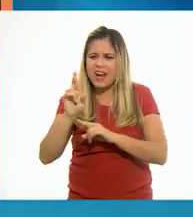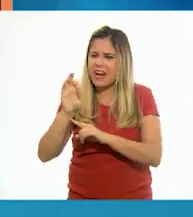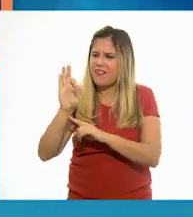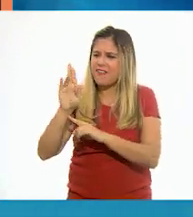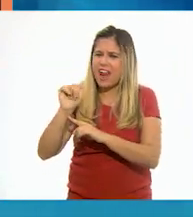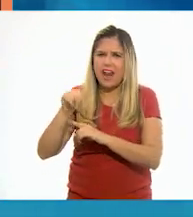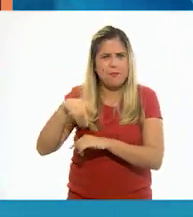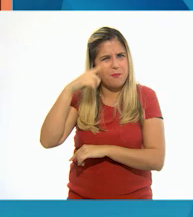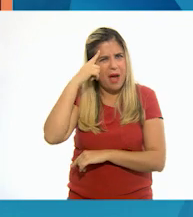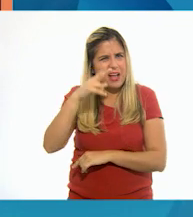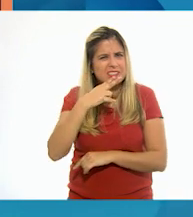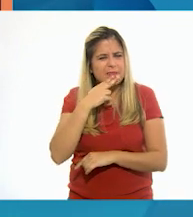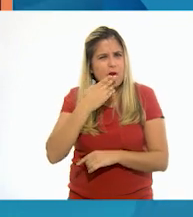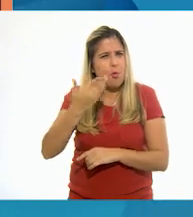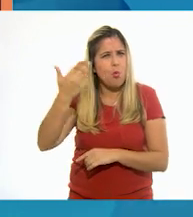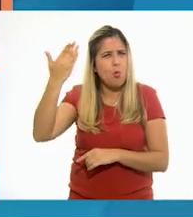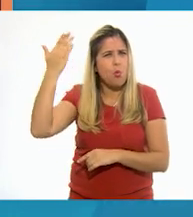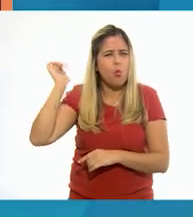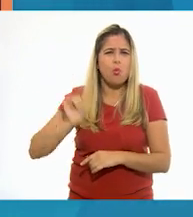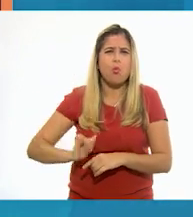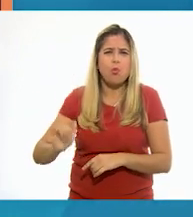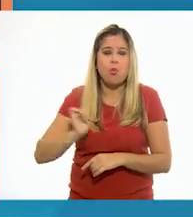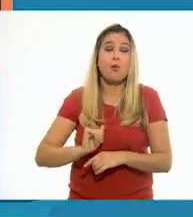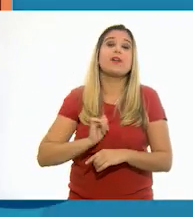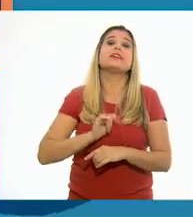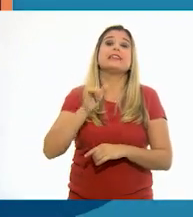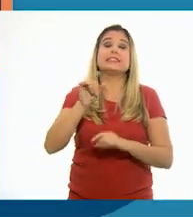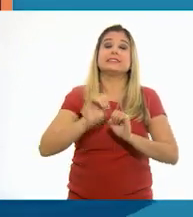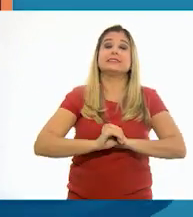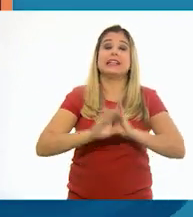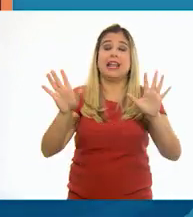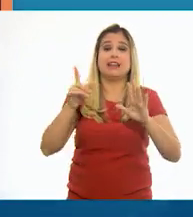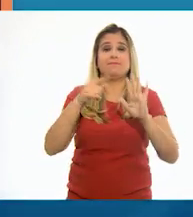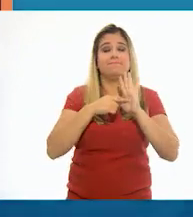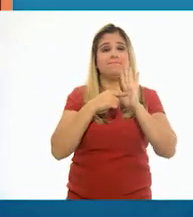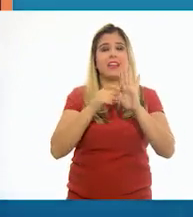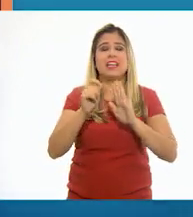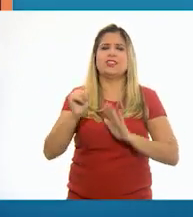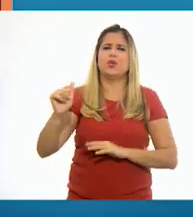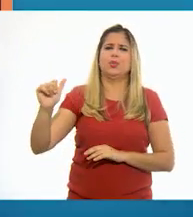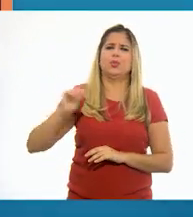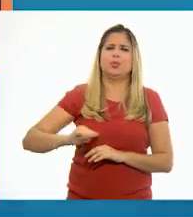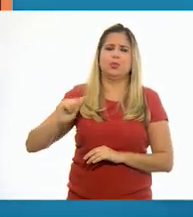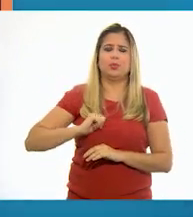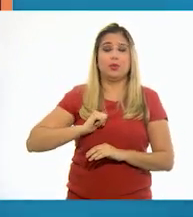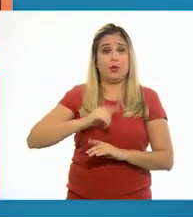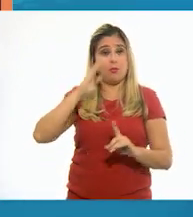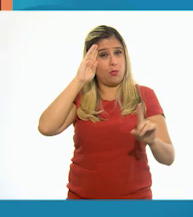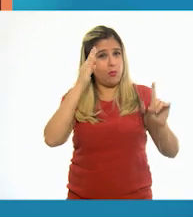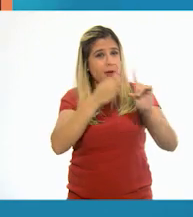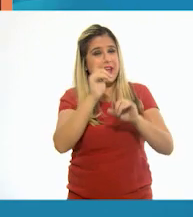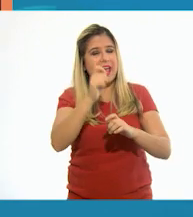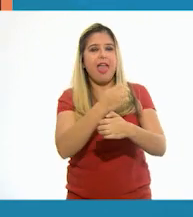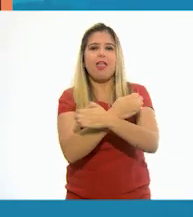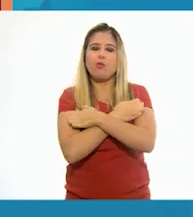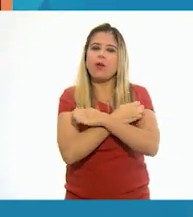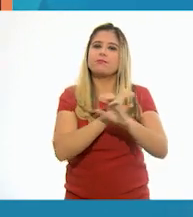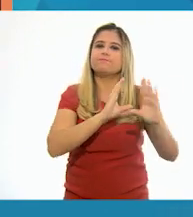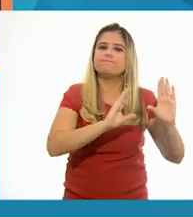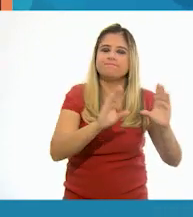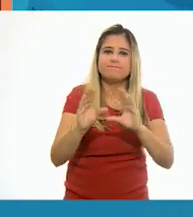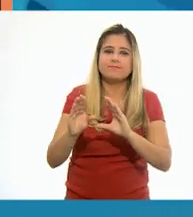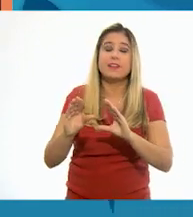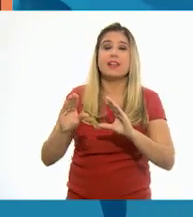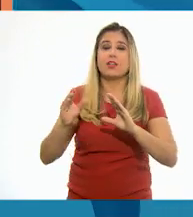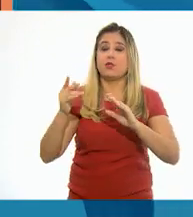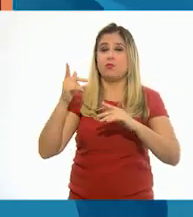y su formación. Pero lo que sí es clarísimo es que son muy antiguos y su propósito es educativo. Los